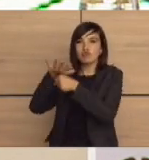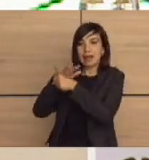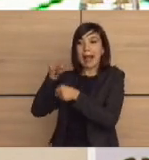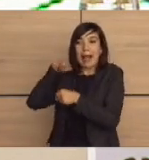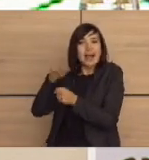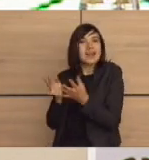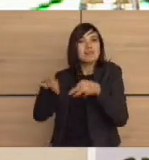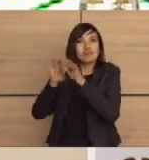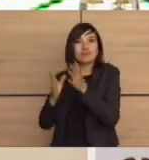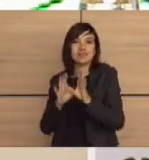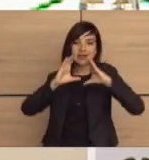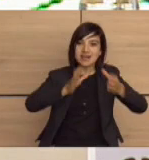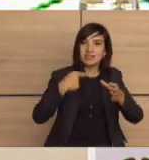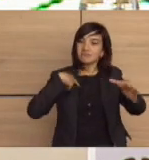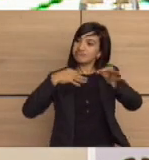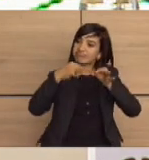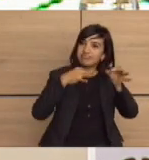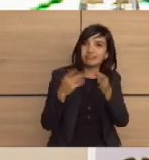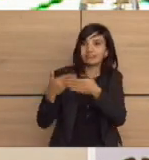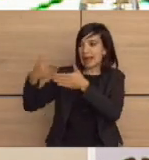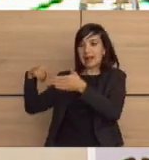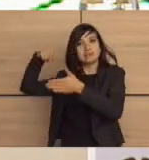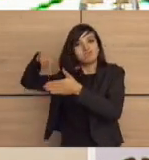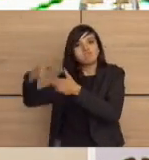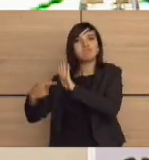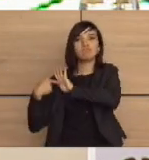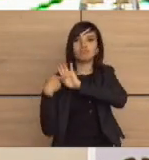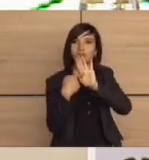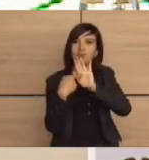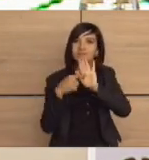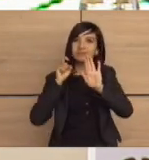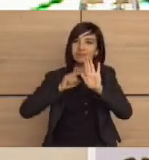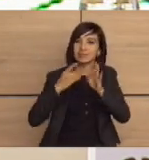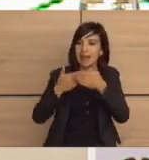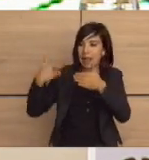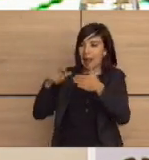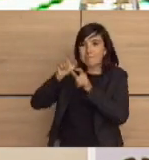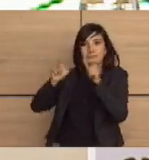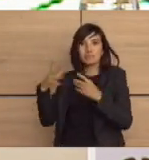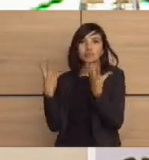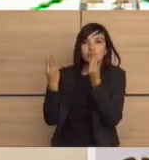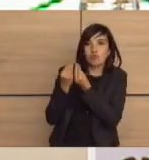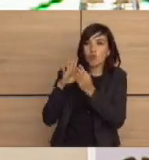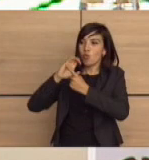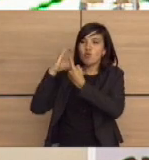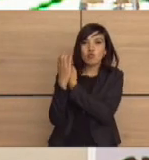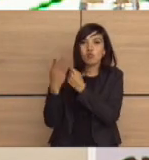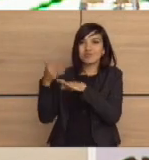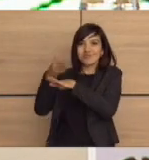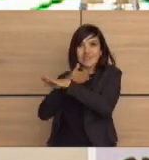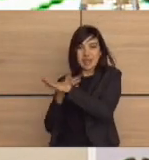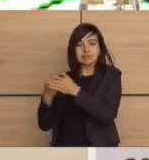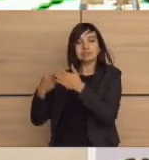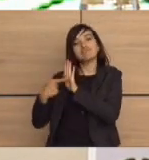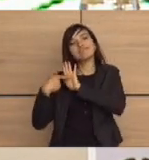esta cercanía entre los diferentes niveles. Y es que los que están en el pasado y no es una paradoja, vivieron